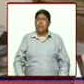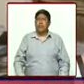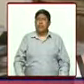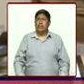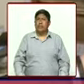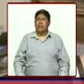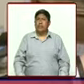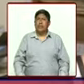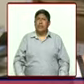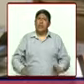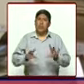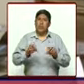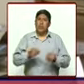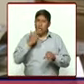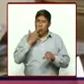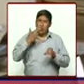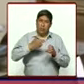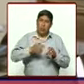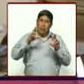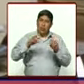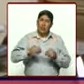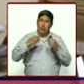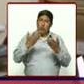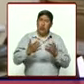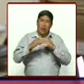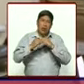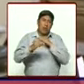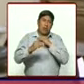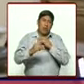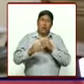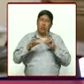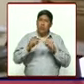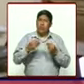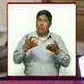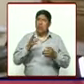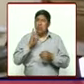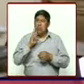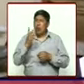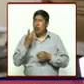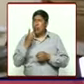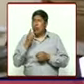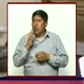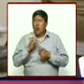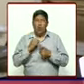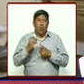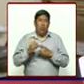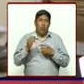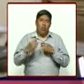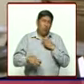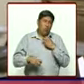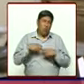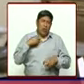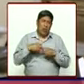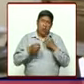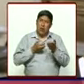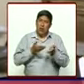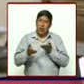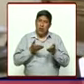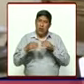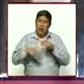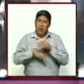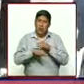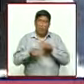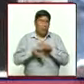Que no haya combustible, que no haya movilidad, que no haya ciertos alimentos básicos o que estén en riesgo los servicios básicos que pueden